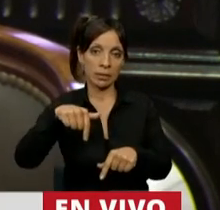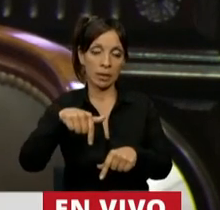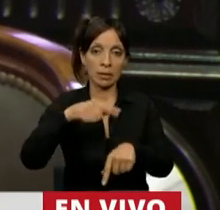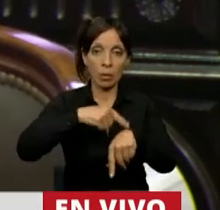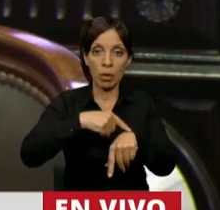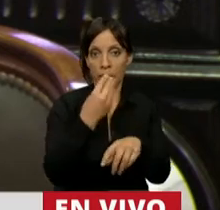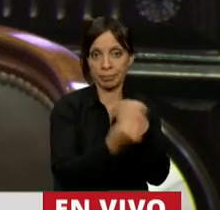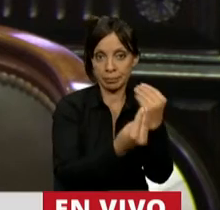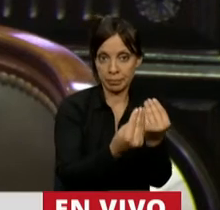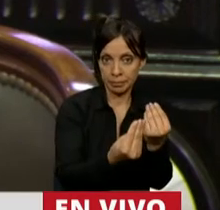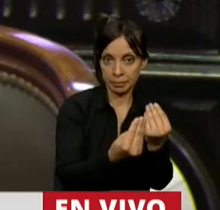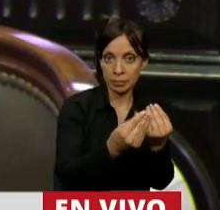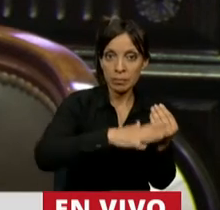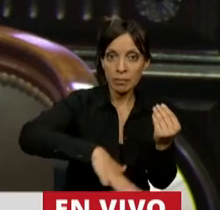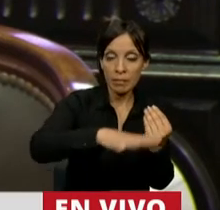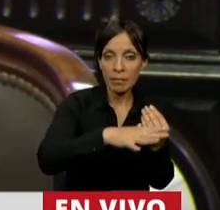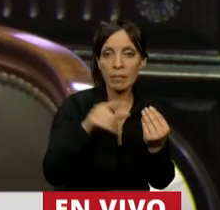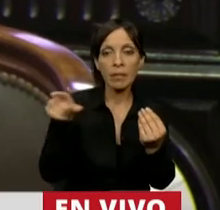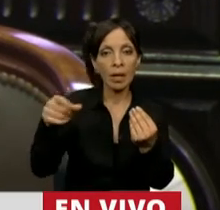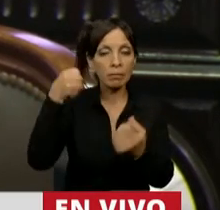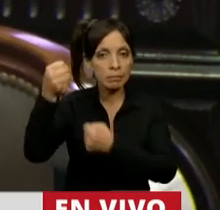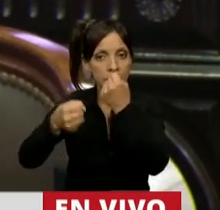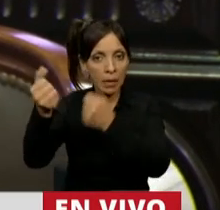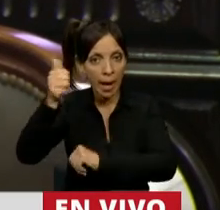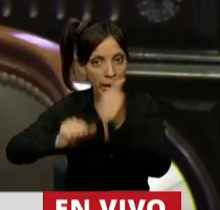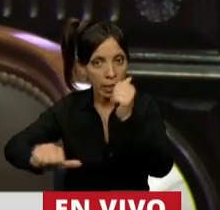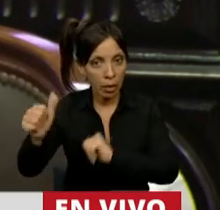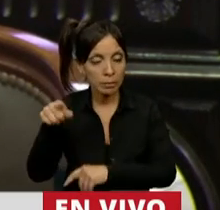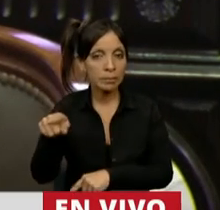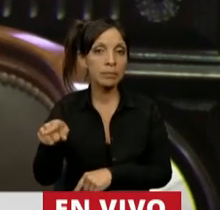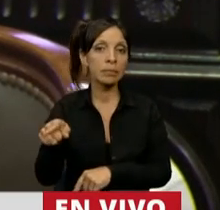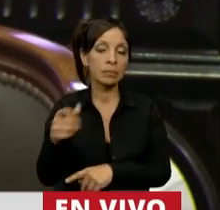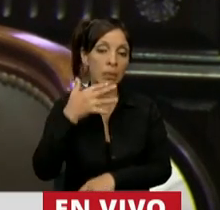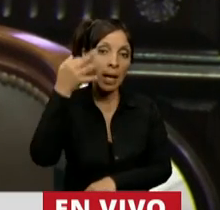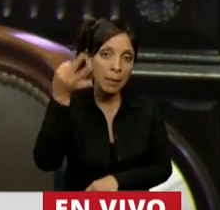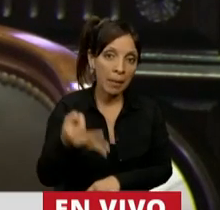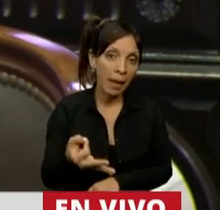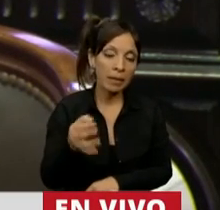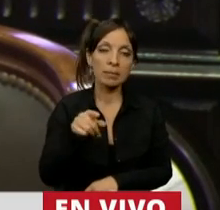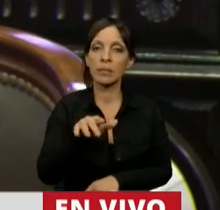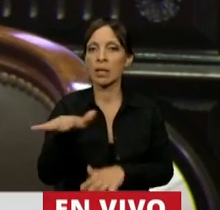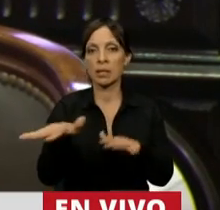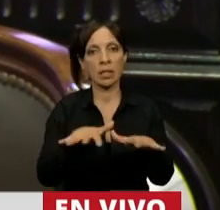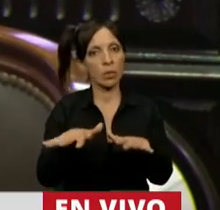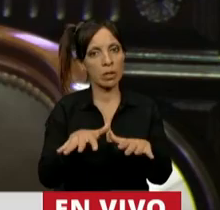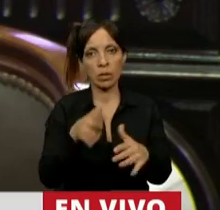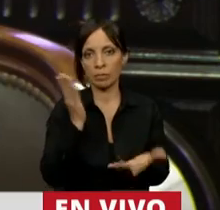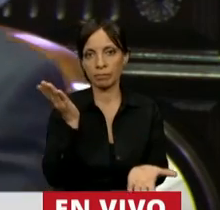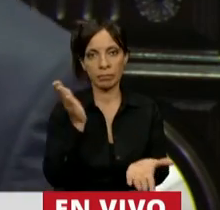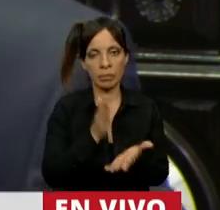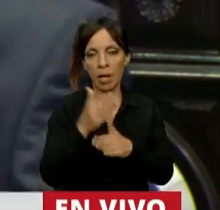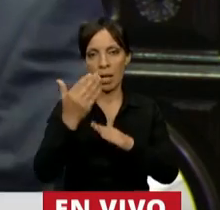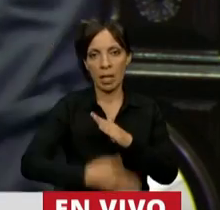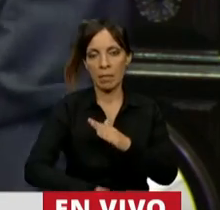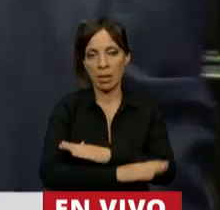esas tierras y fue brutalmente herido. La verdad, esta es una situación límite porque hasta aquí, en cada